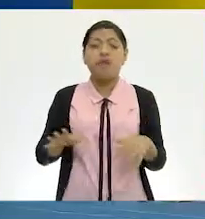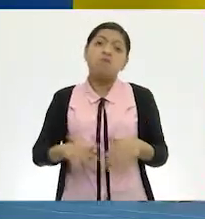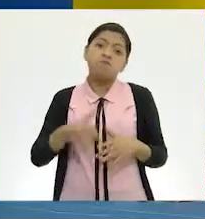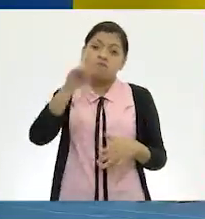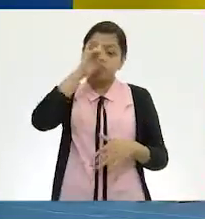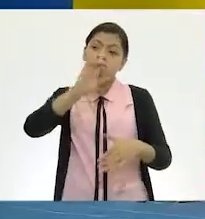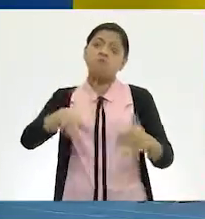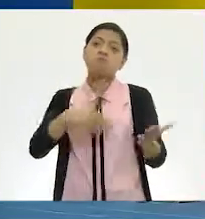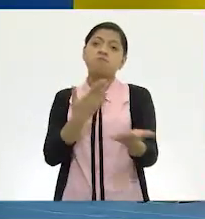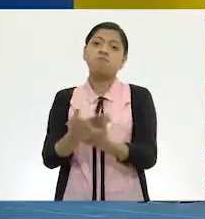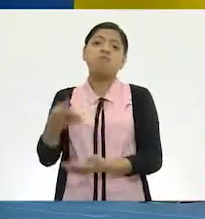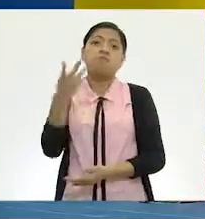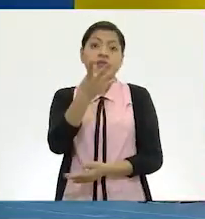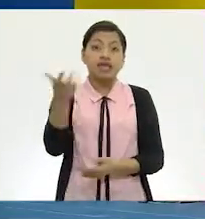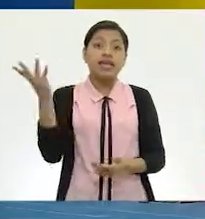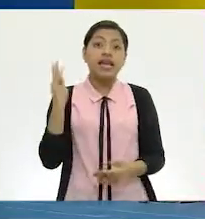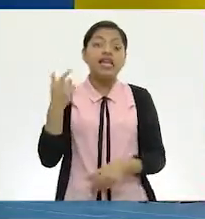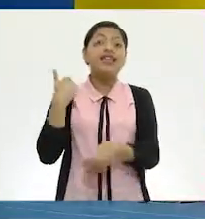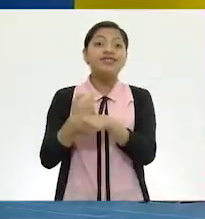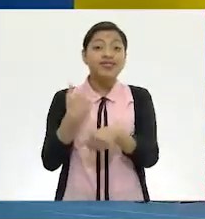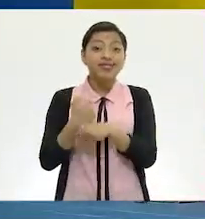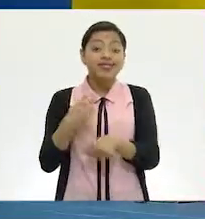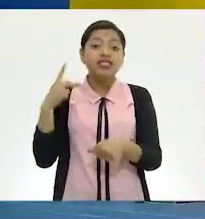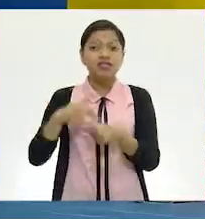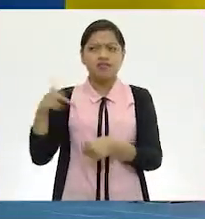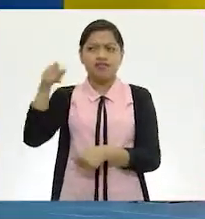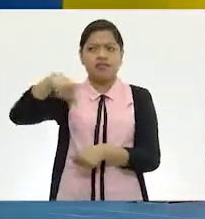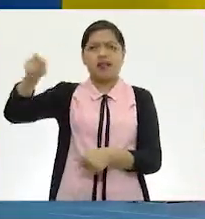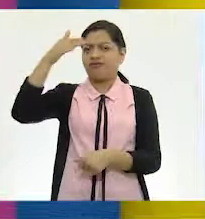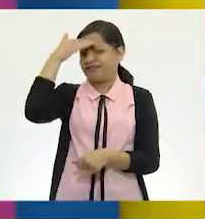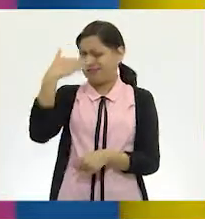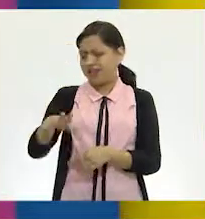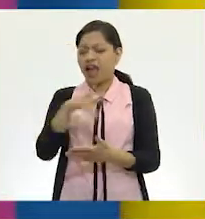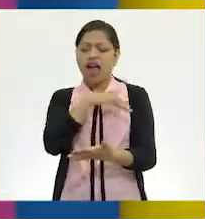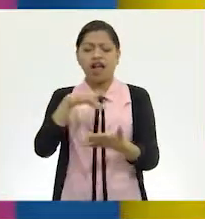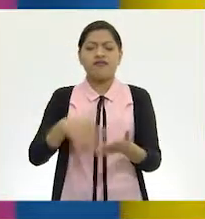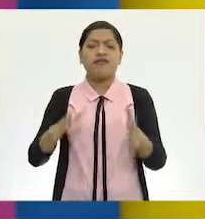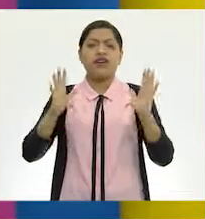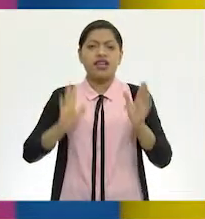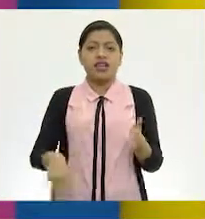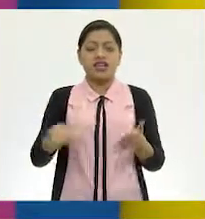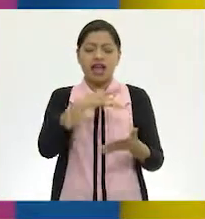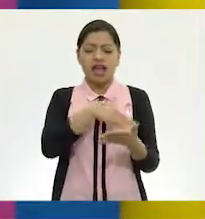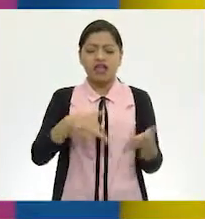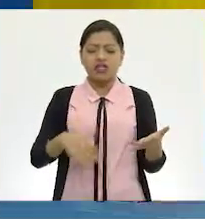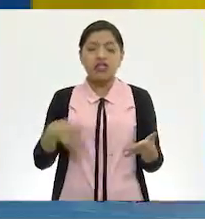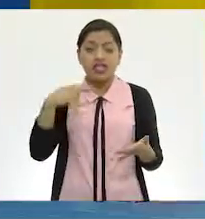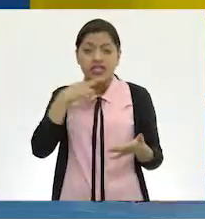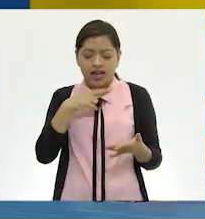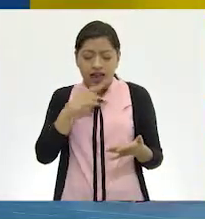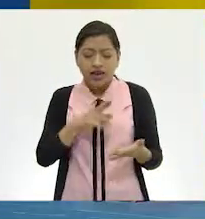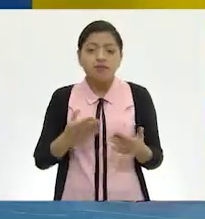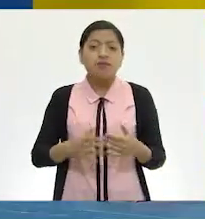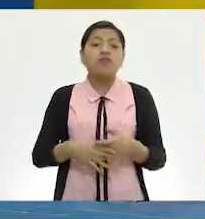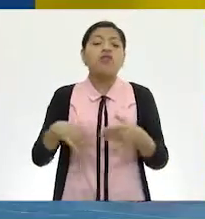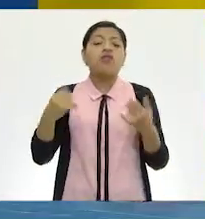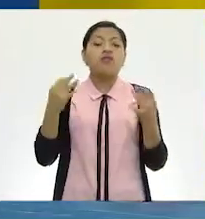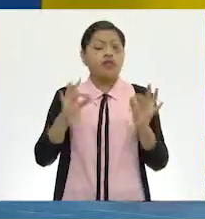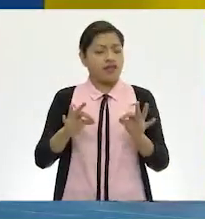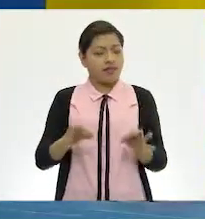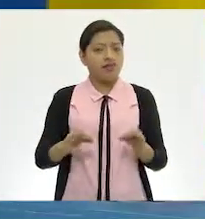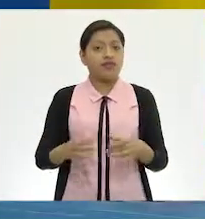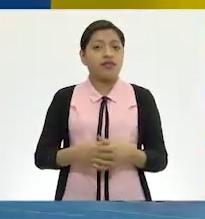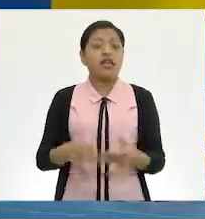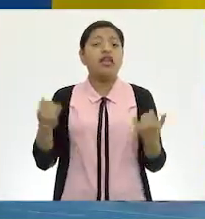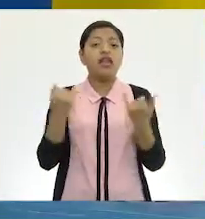para sexto grado, donde ya los alumnos ya leen, ¿verdad? Ya tenemos lectura de rapidez, ya apropiada, y también tenemos